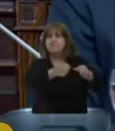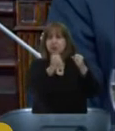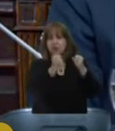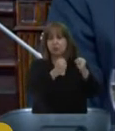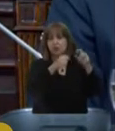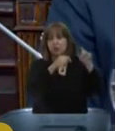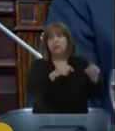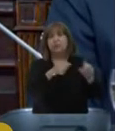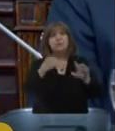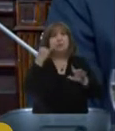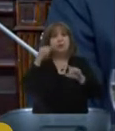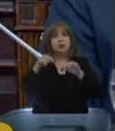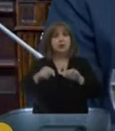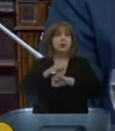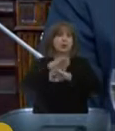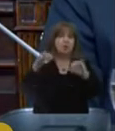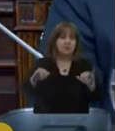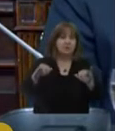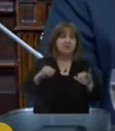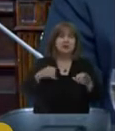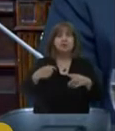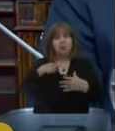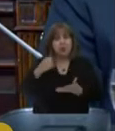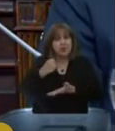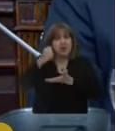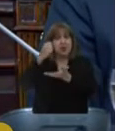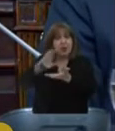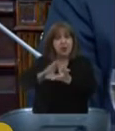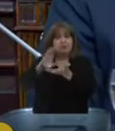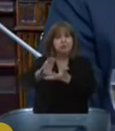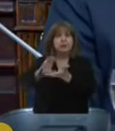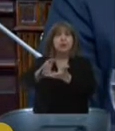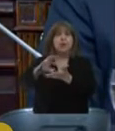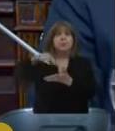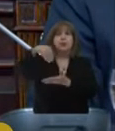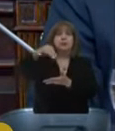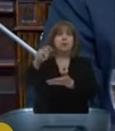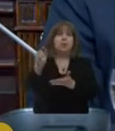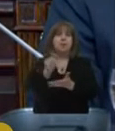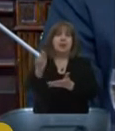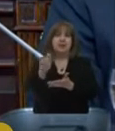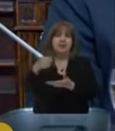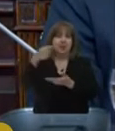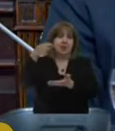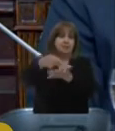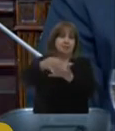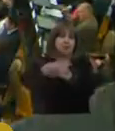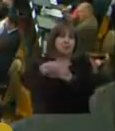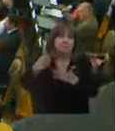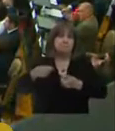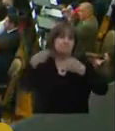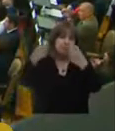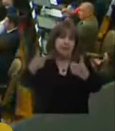casi nunca meter ni una sola coma que genere un mejor proyecto. Entonces, el consenso, o sea, es una manera